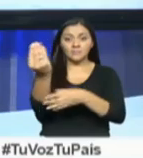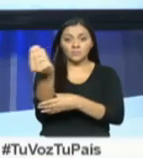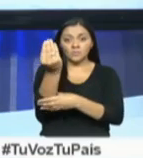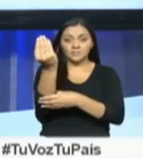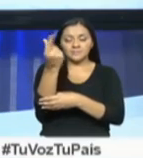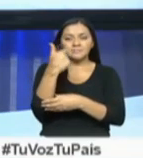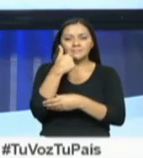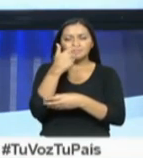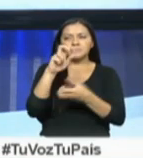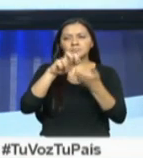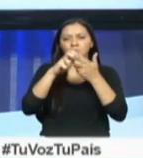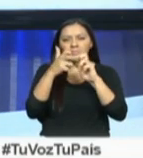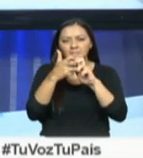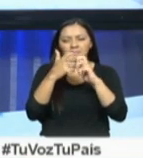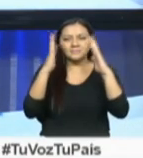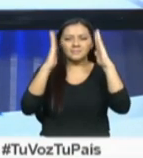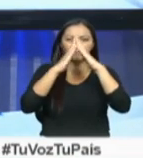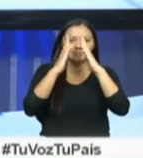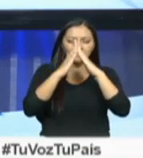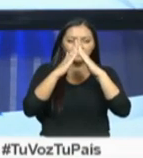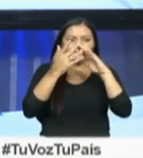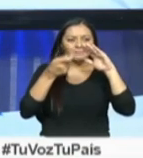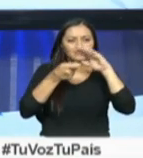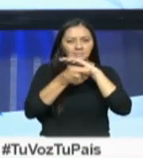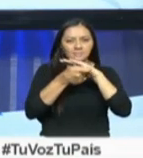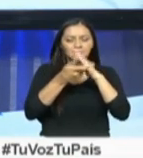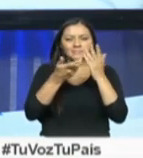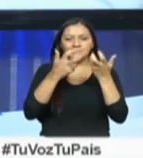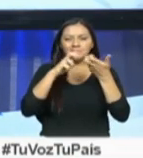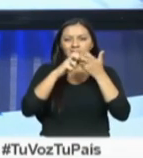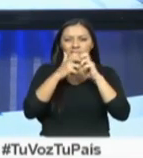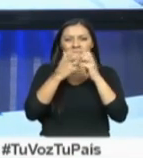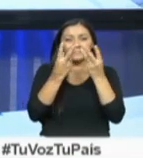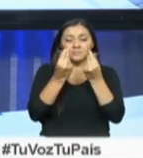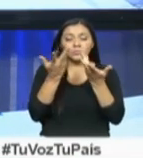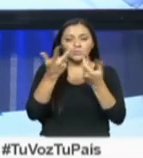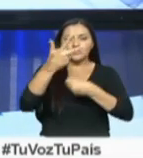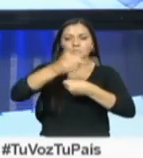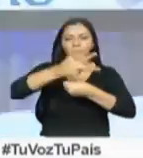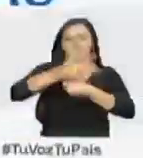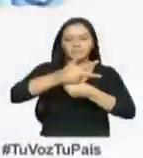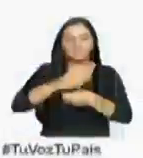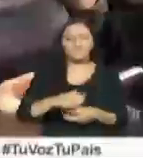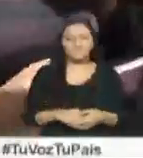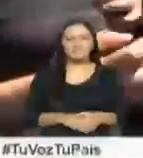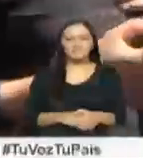de calle, violencia doméstica o problemas con la ley. Esto pasó en Guatemala.